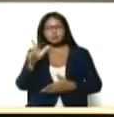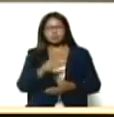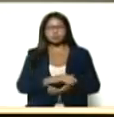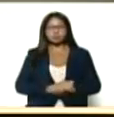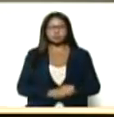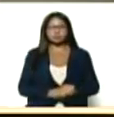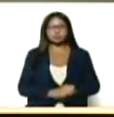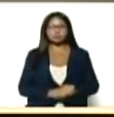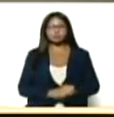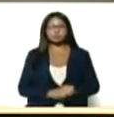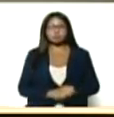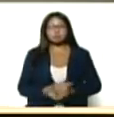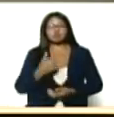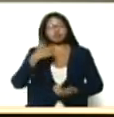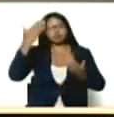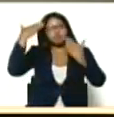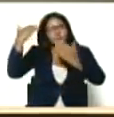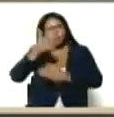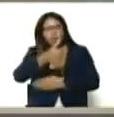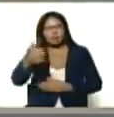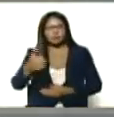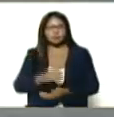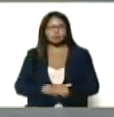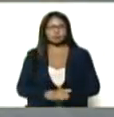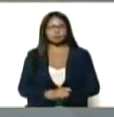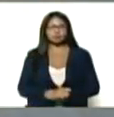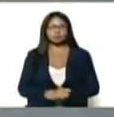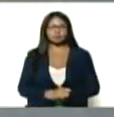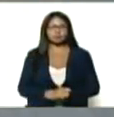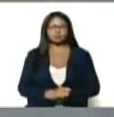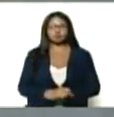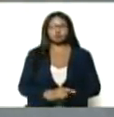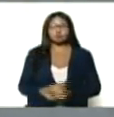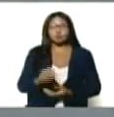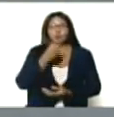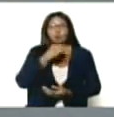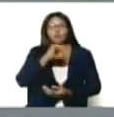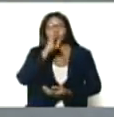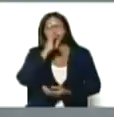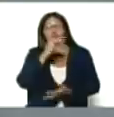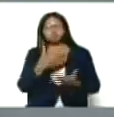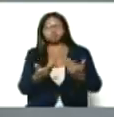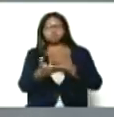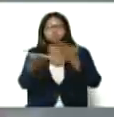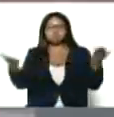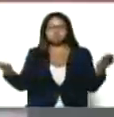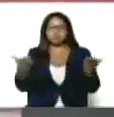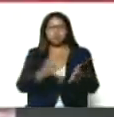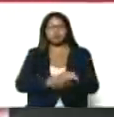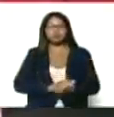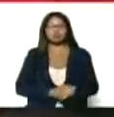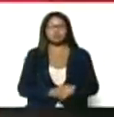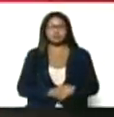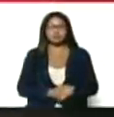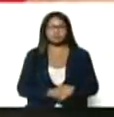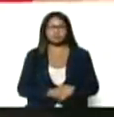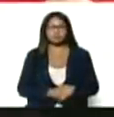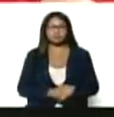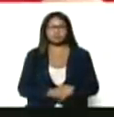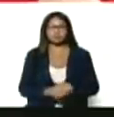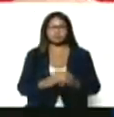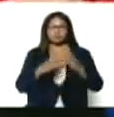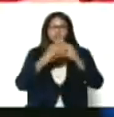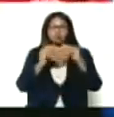Venezuela. Mi saludo. Tengo buenos anuncios aquí para todos y para todas.